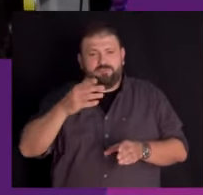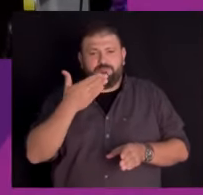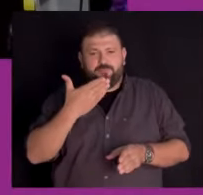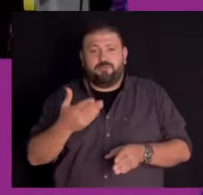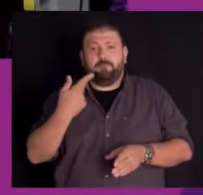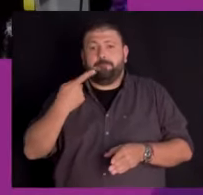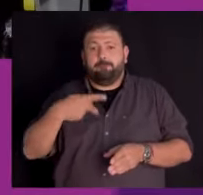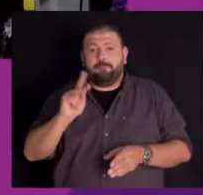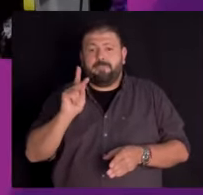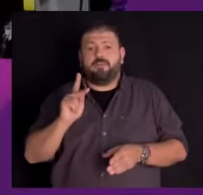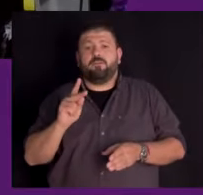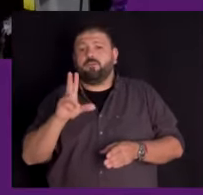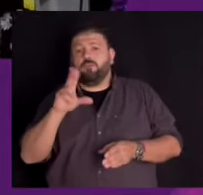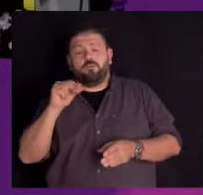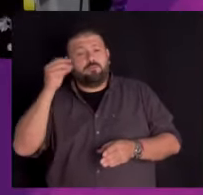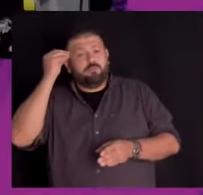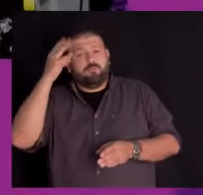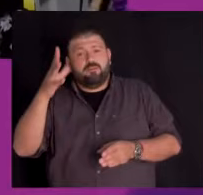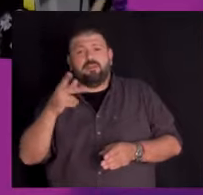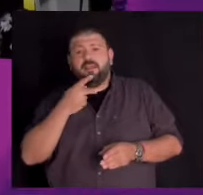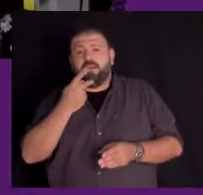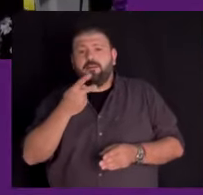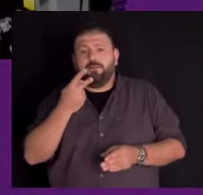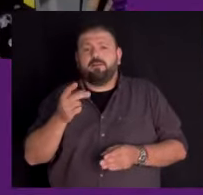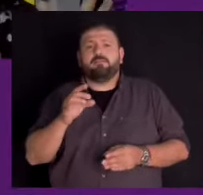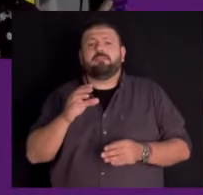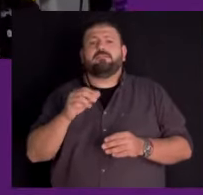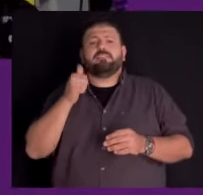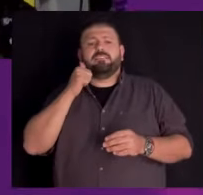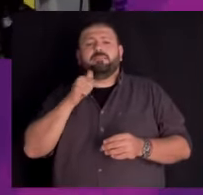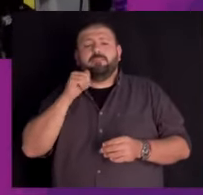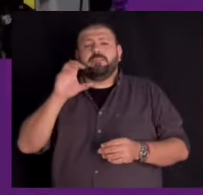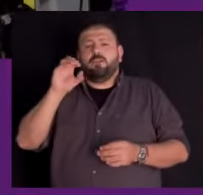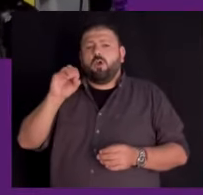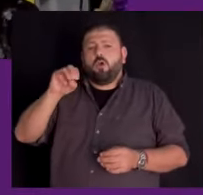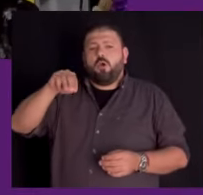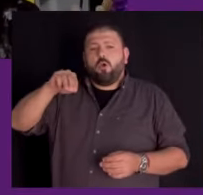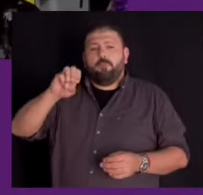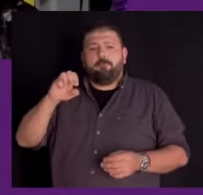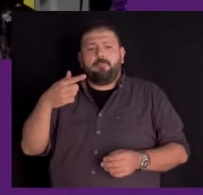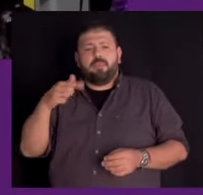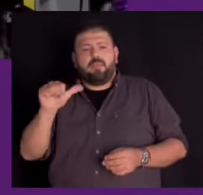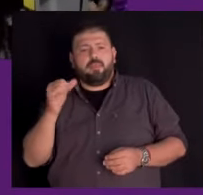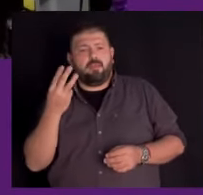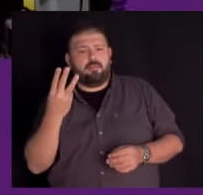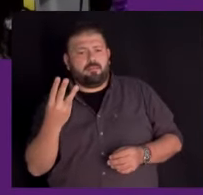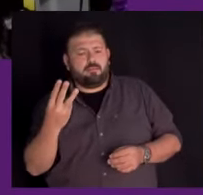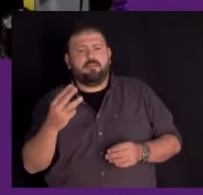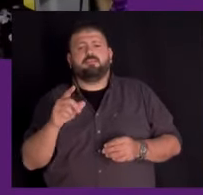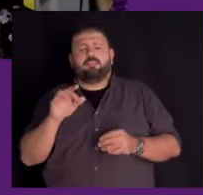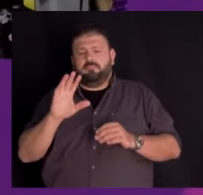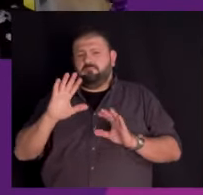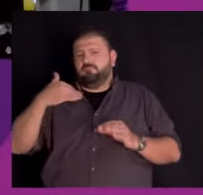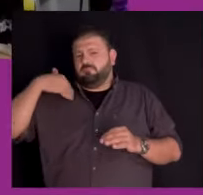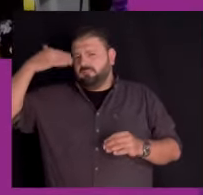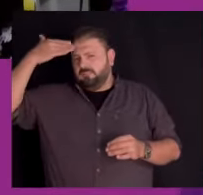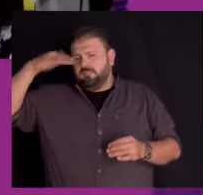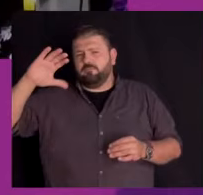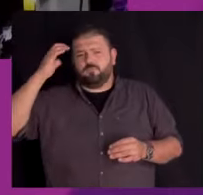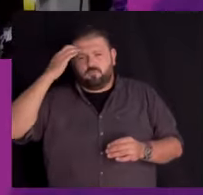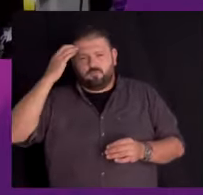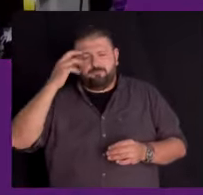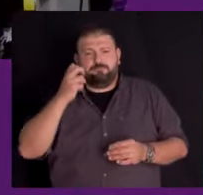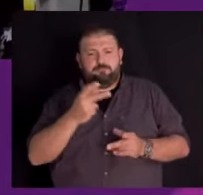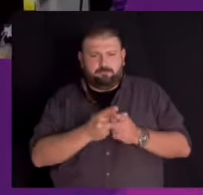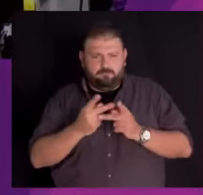obviamente no se nos iba a olvidar hablar de los omega 3, que obviamente son muy conocidos, nuestros productos también